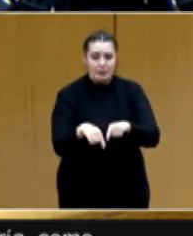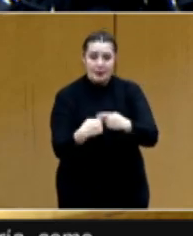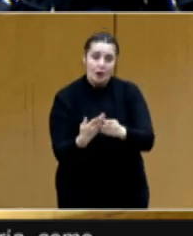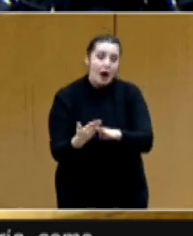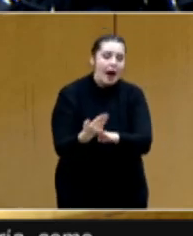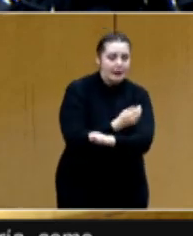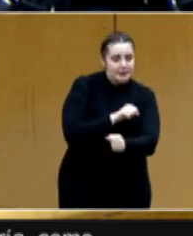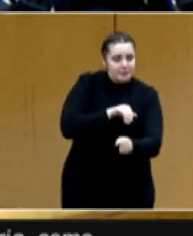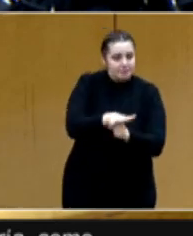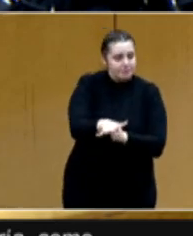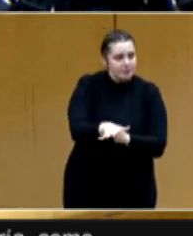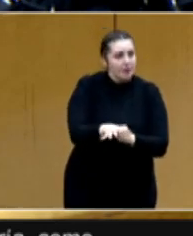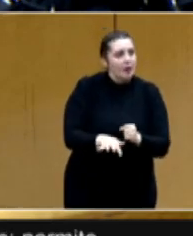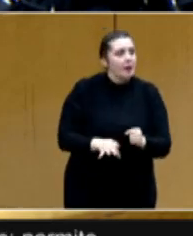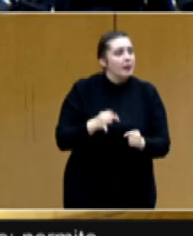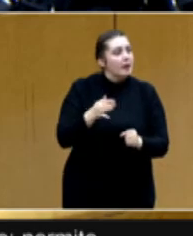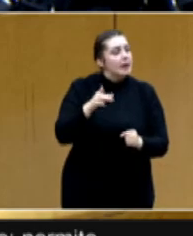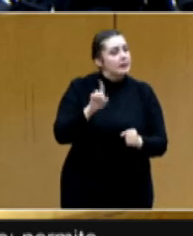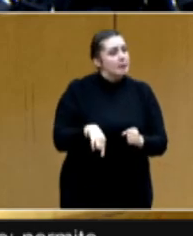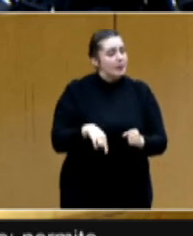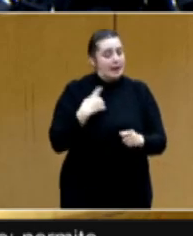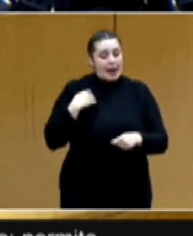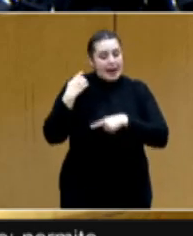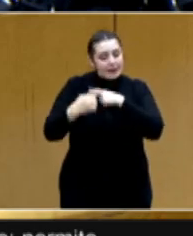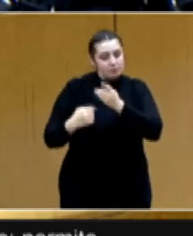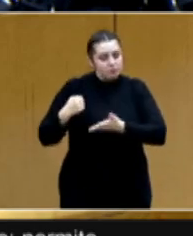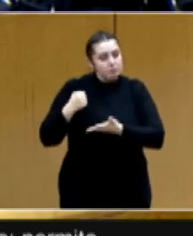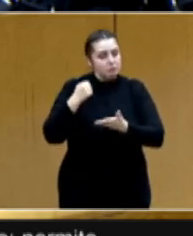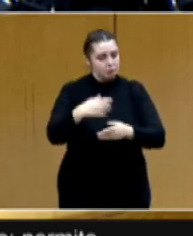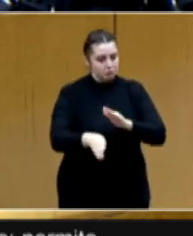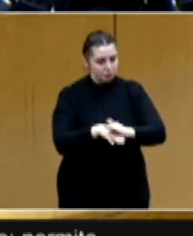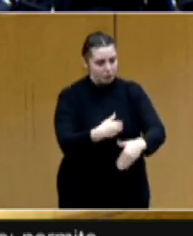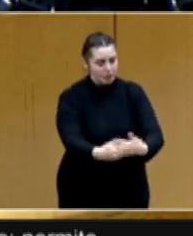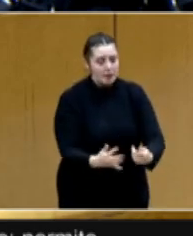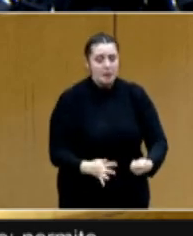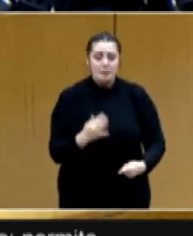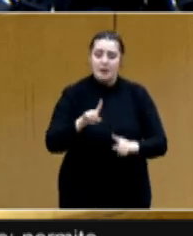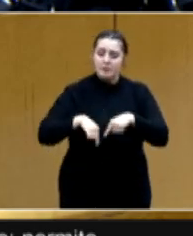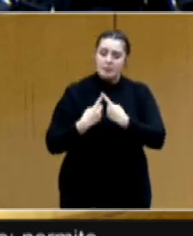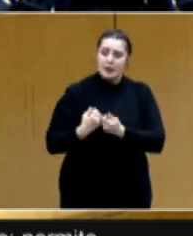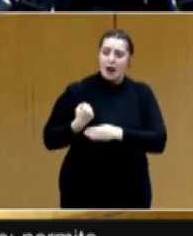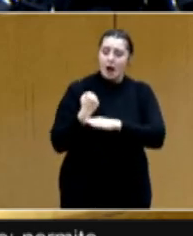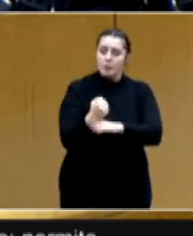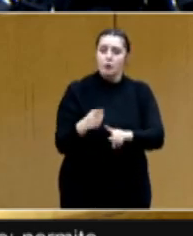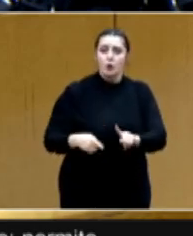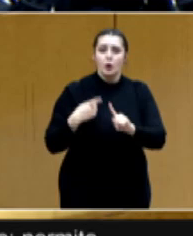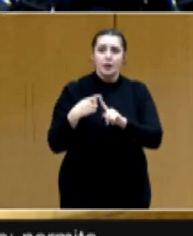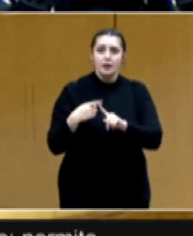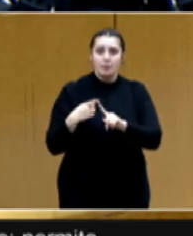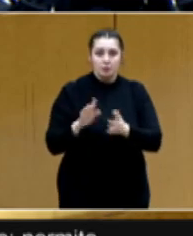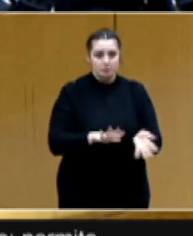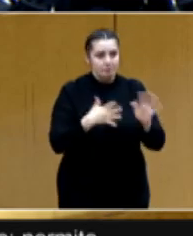a la sucesión hereditaria y asegurar el apoyo a las familias en la aplicación de la ley